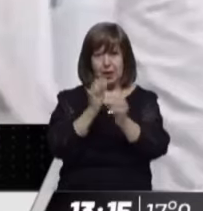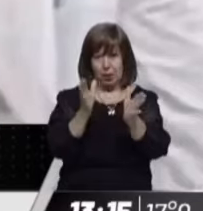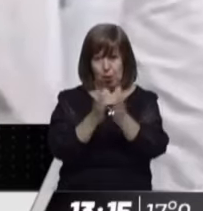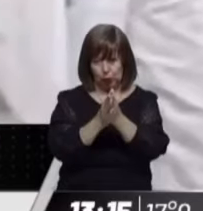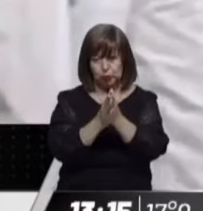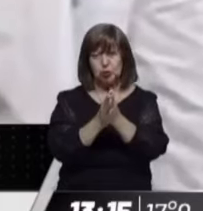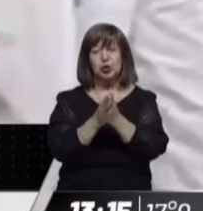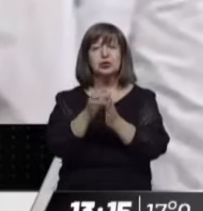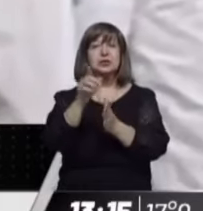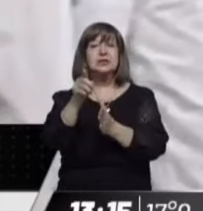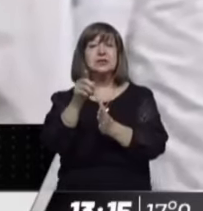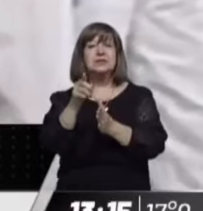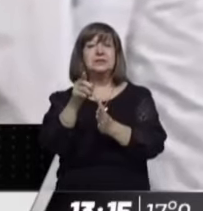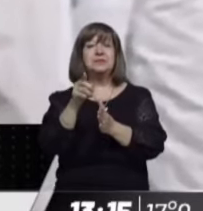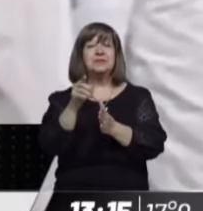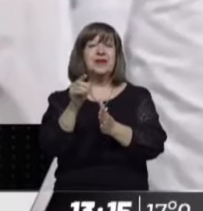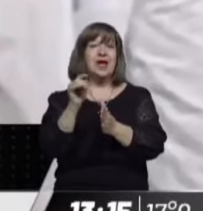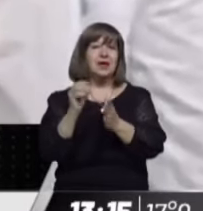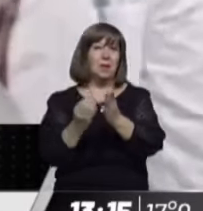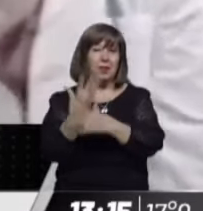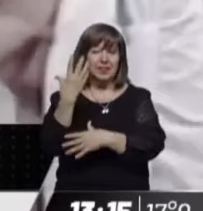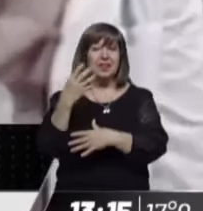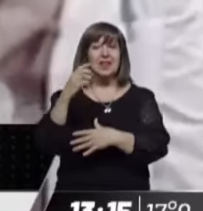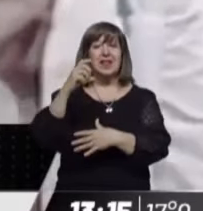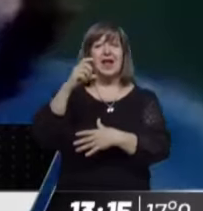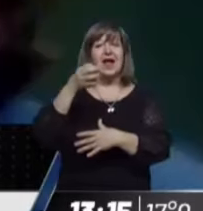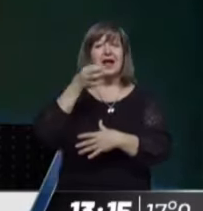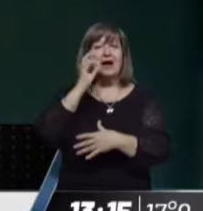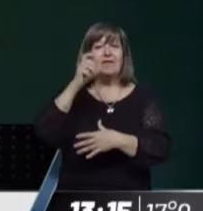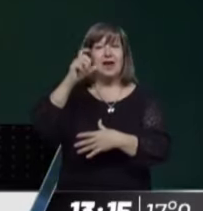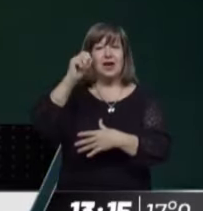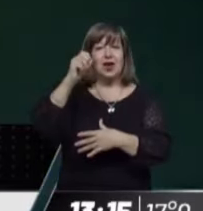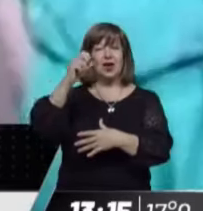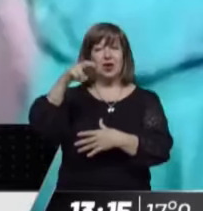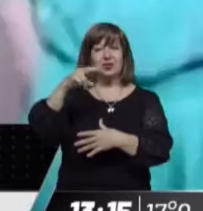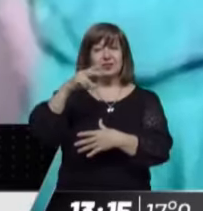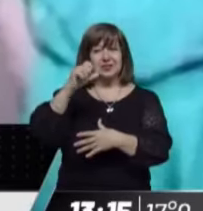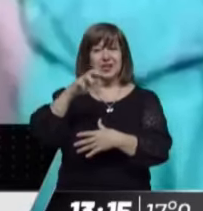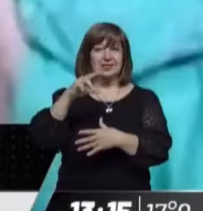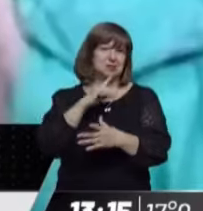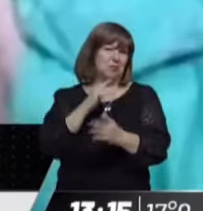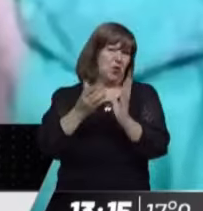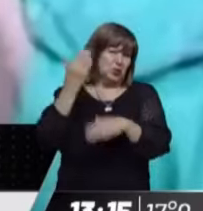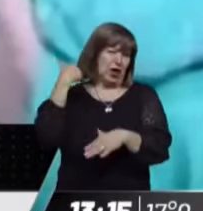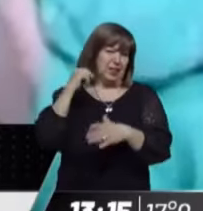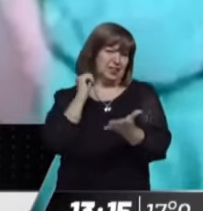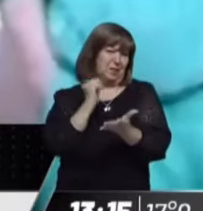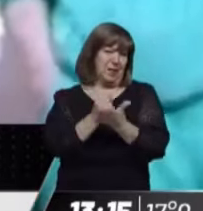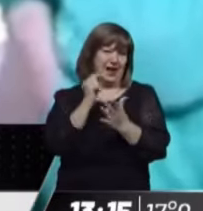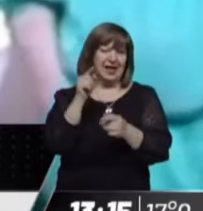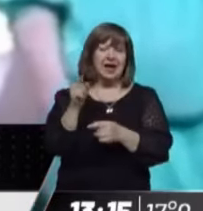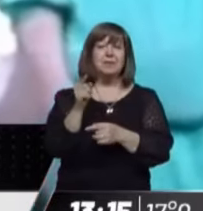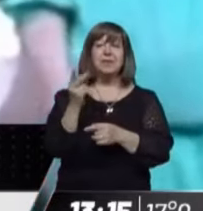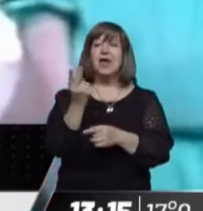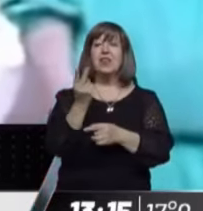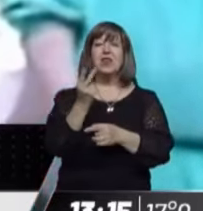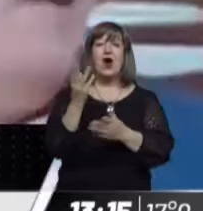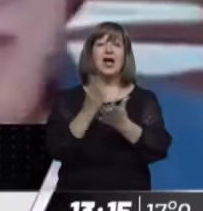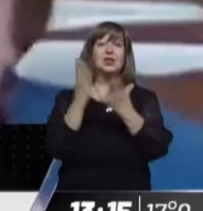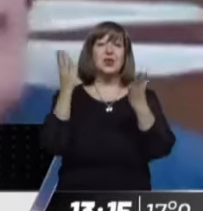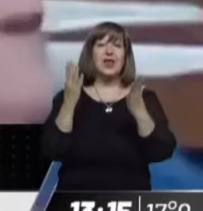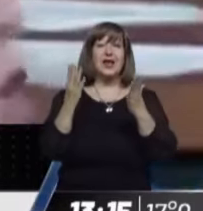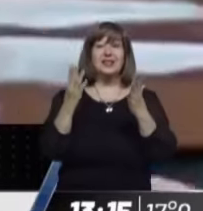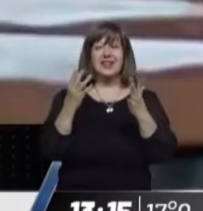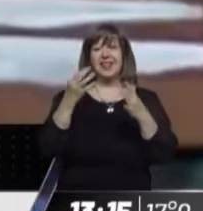poco los fundadores del famoso Café Concert, que no existía en Argentina y que cuando eran apenas dos estudiantes de